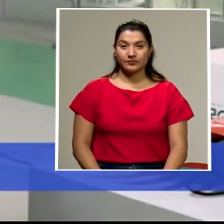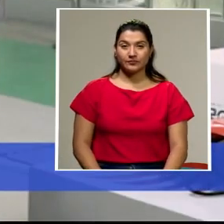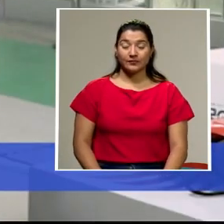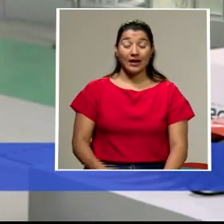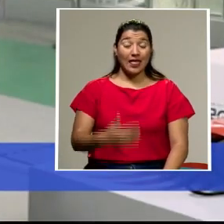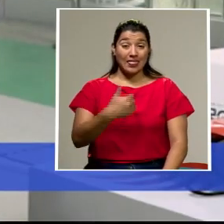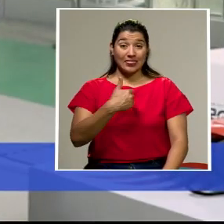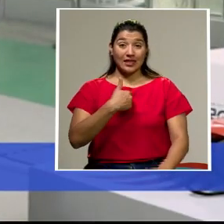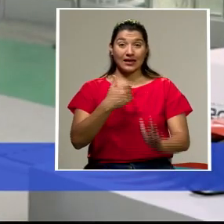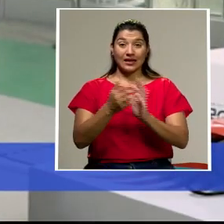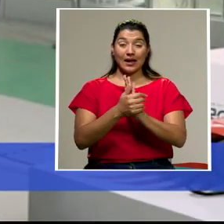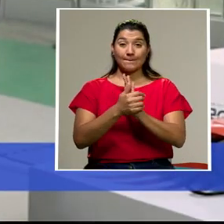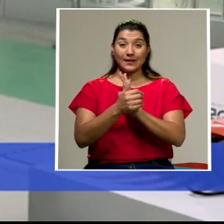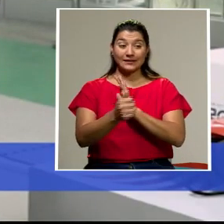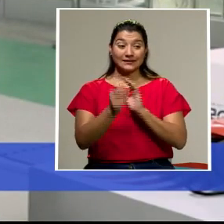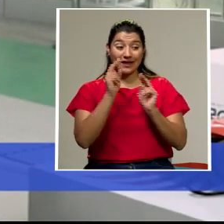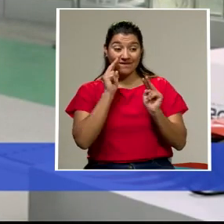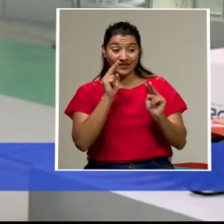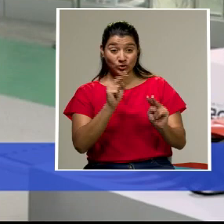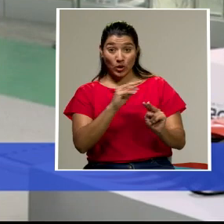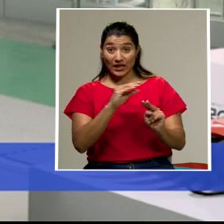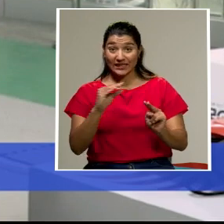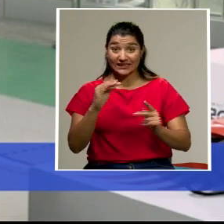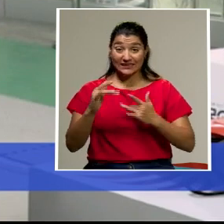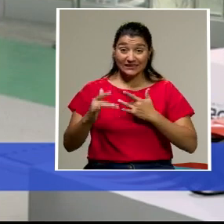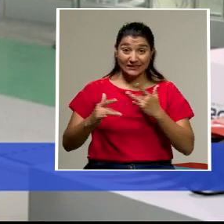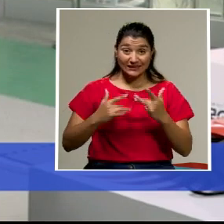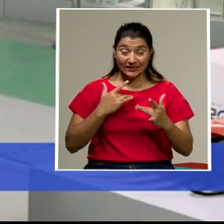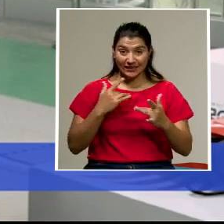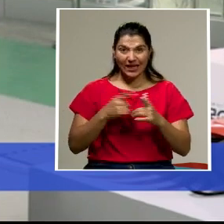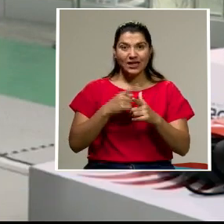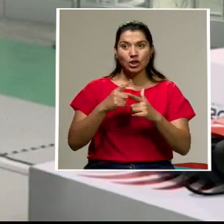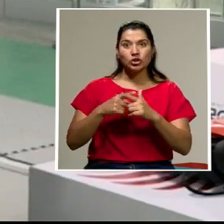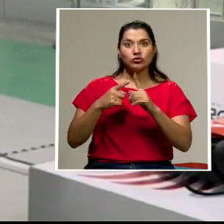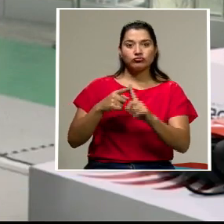Tiene la capacidad visual y sensores, por lo que puede sentir el entorno.